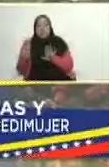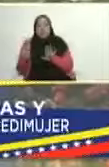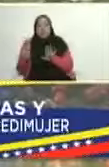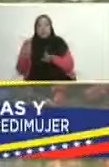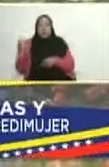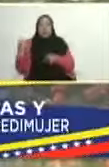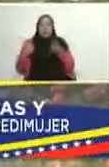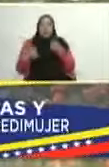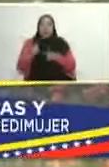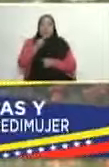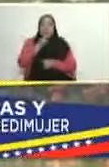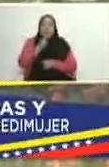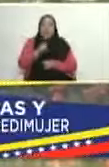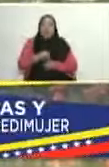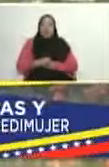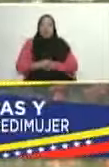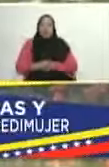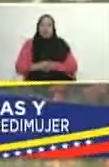financiamientos